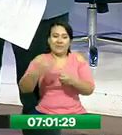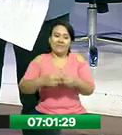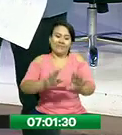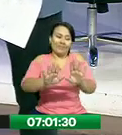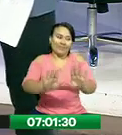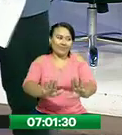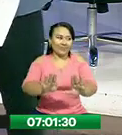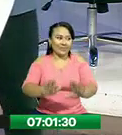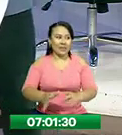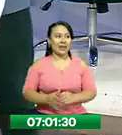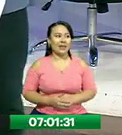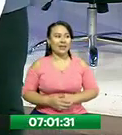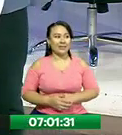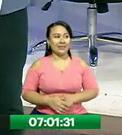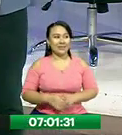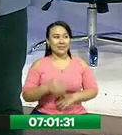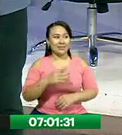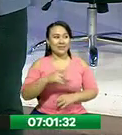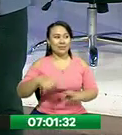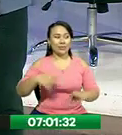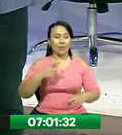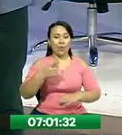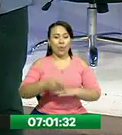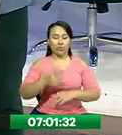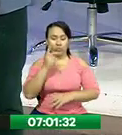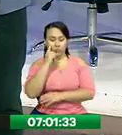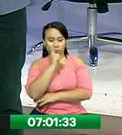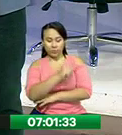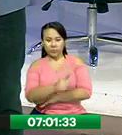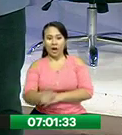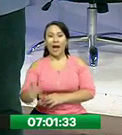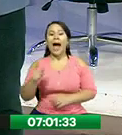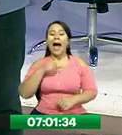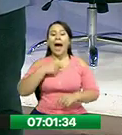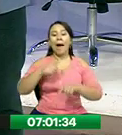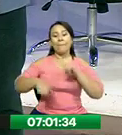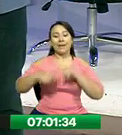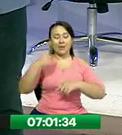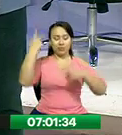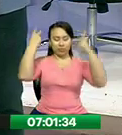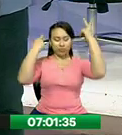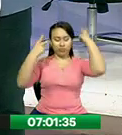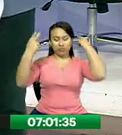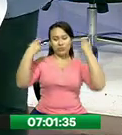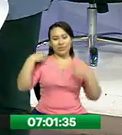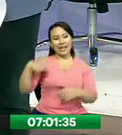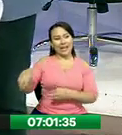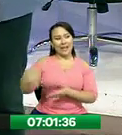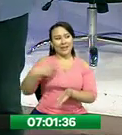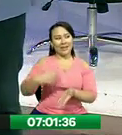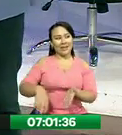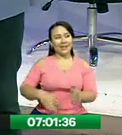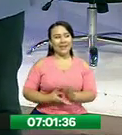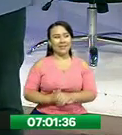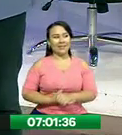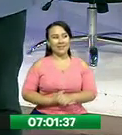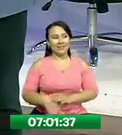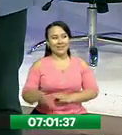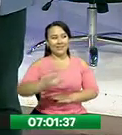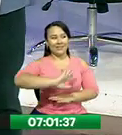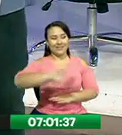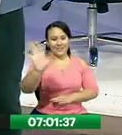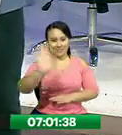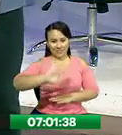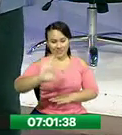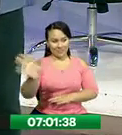esta servidora va a estar de jurado y hay algunos compañeros como Lorelei que han querido sobornarme con para de jurado. Pero de